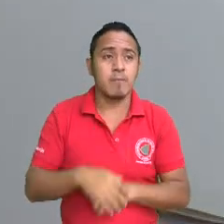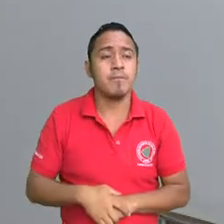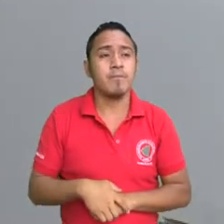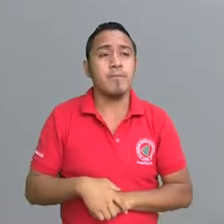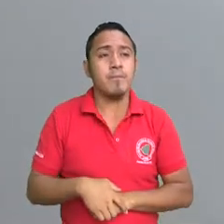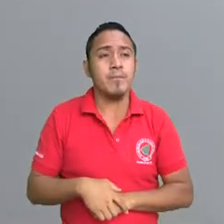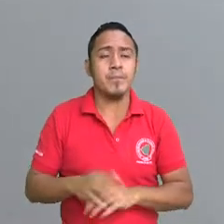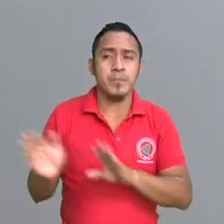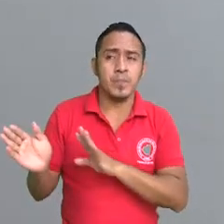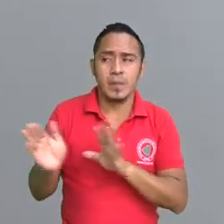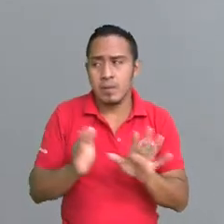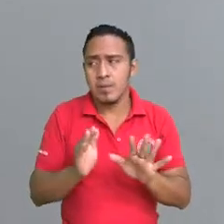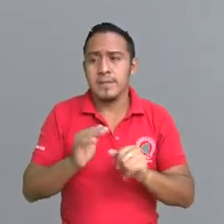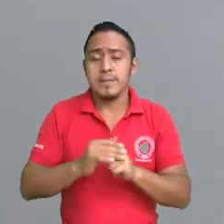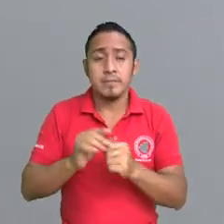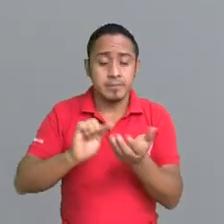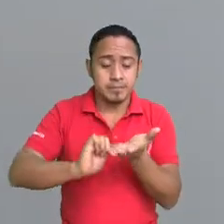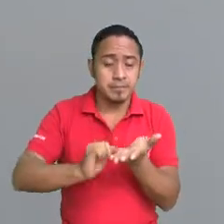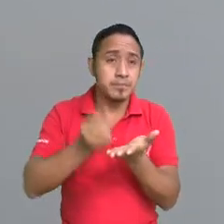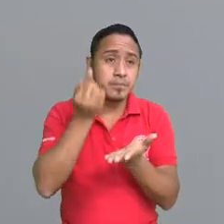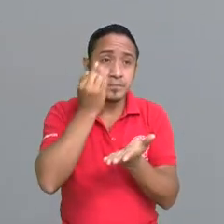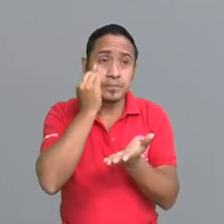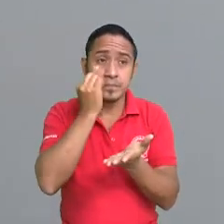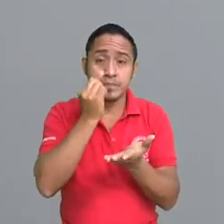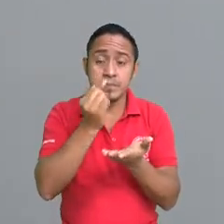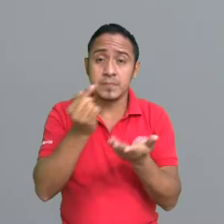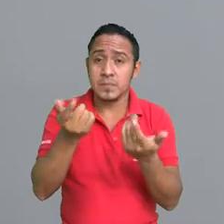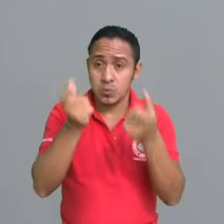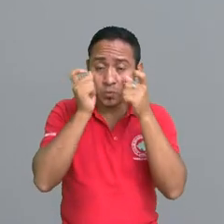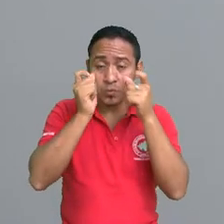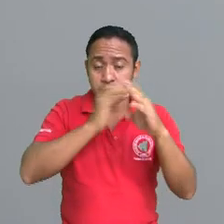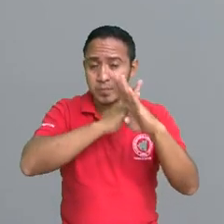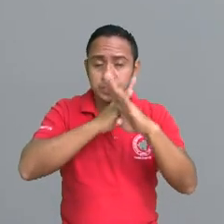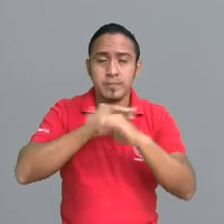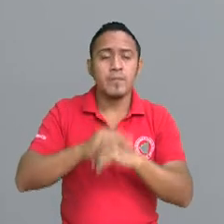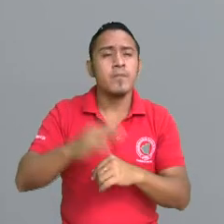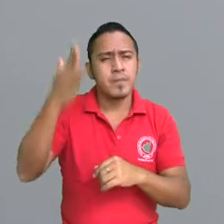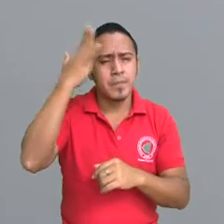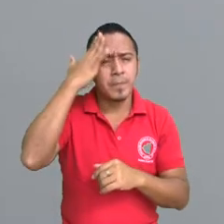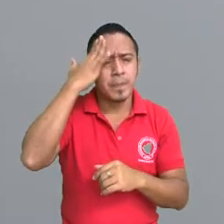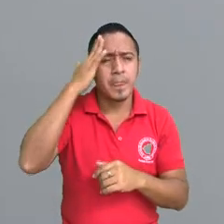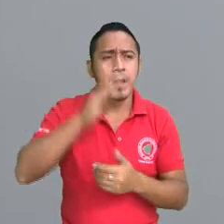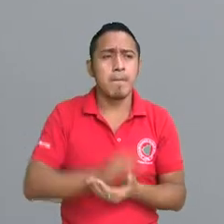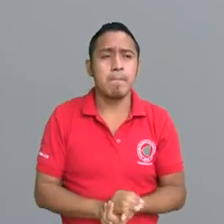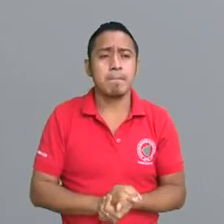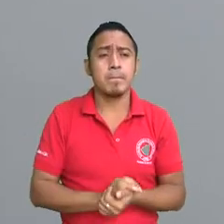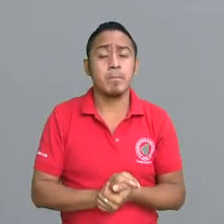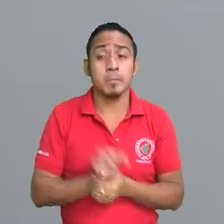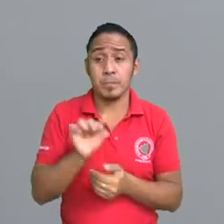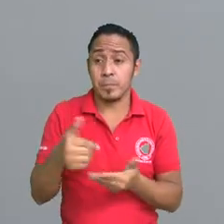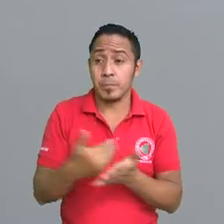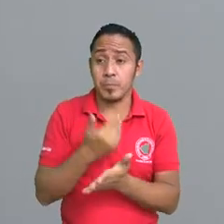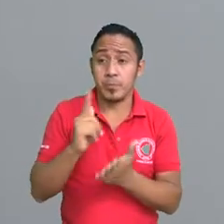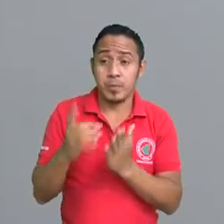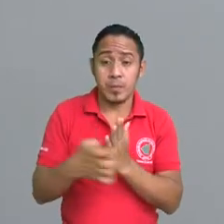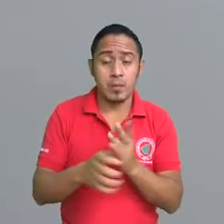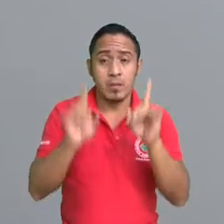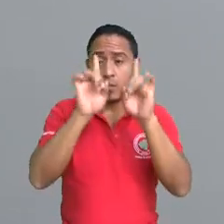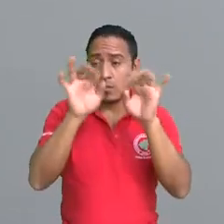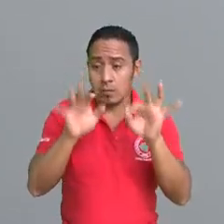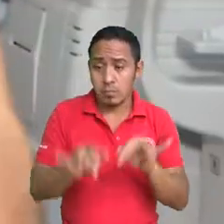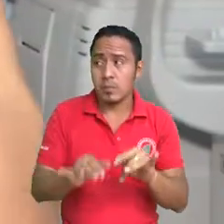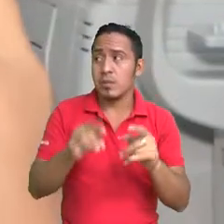Doctora, hablando también de los lentes de protección ocular, personas, usted sabe que, bueno, ya con esto de la tecnología, las